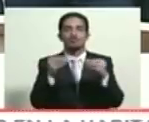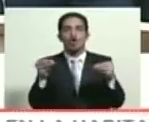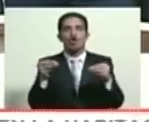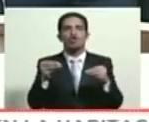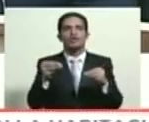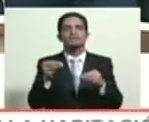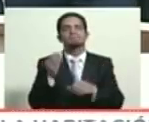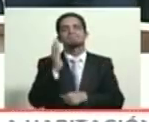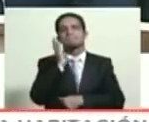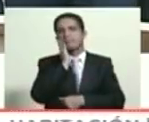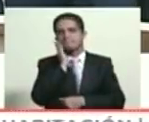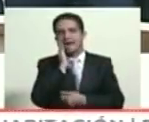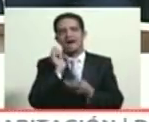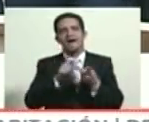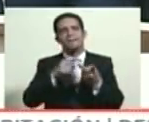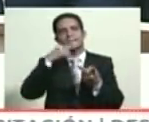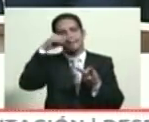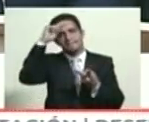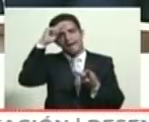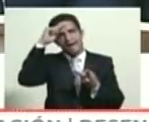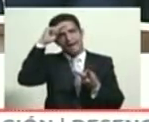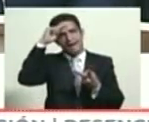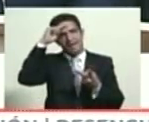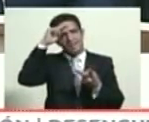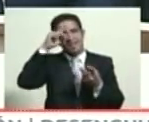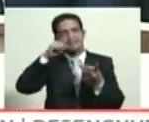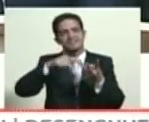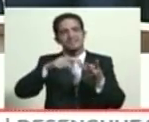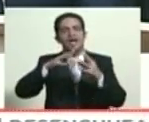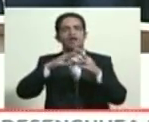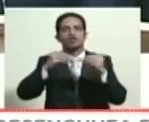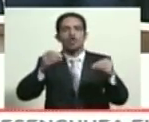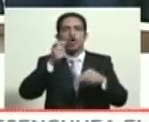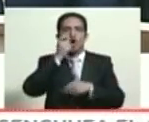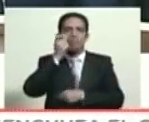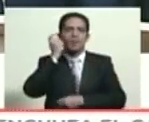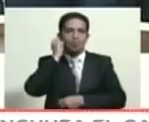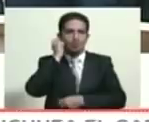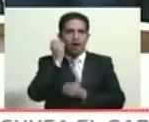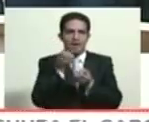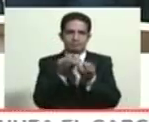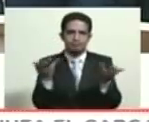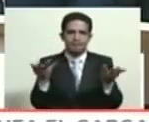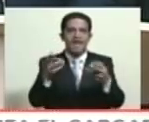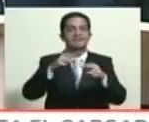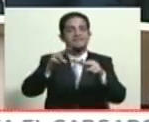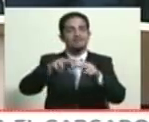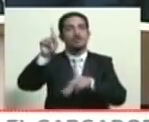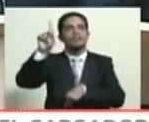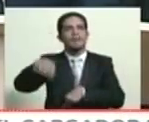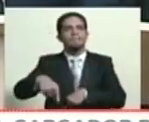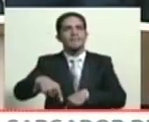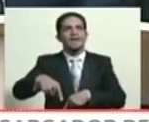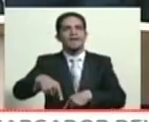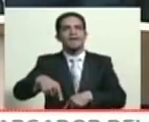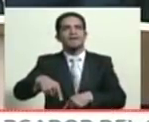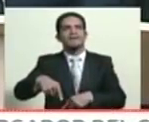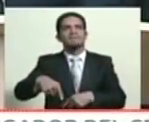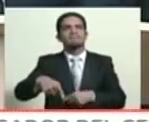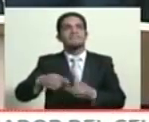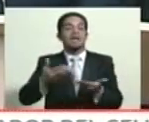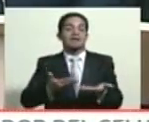nuestras madres, a nuestros padres, a todos los hombres y mujeres, nuestros niños, que le están dando